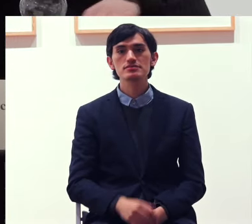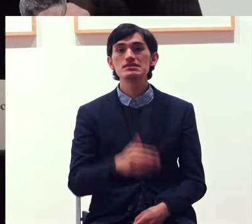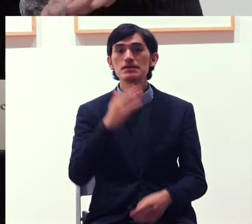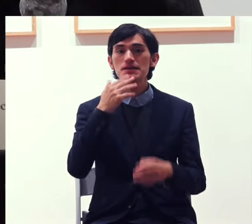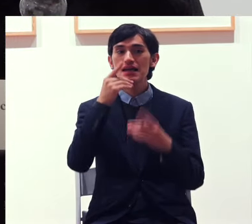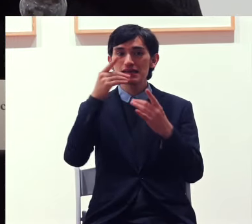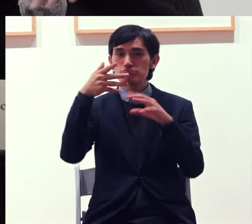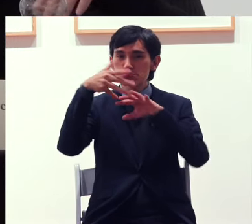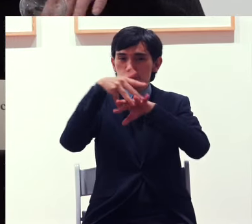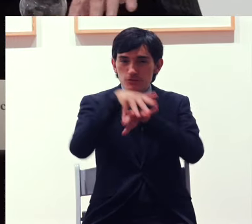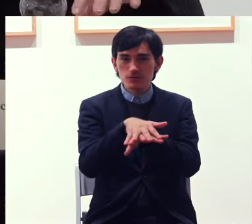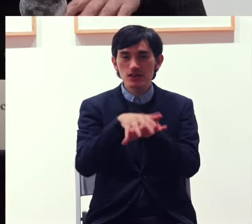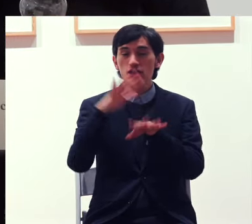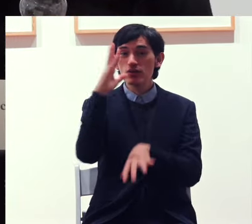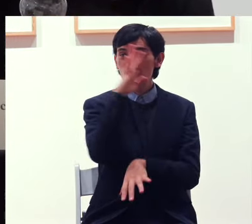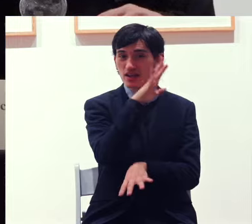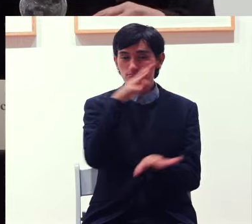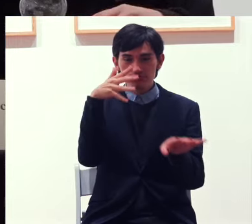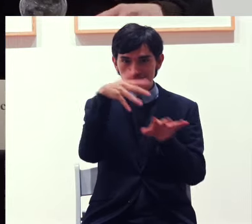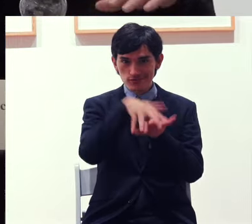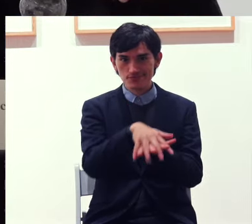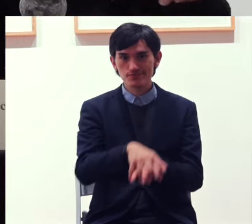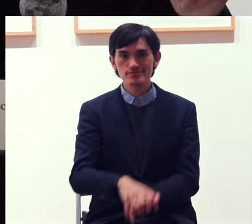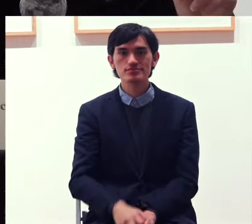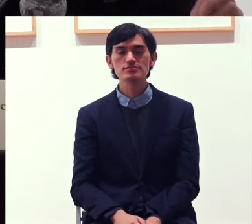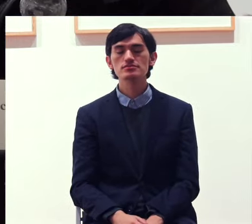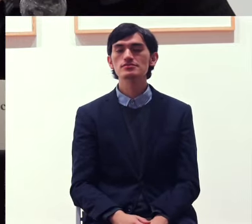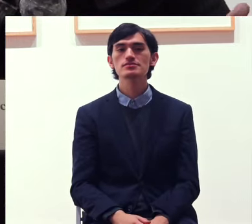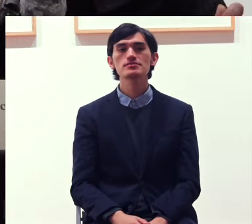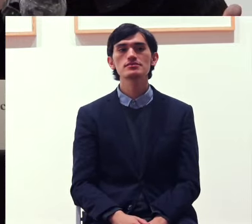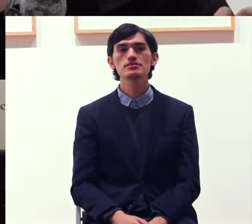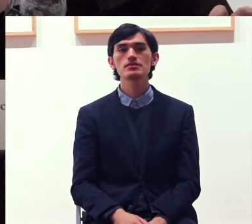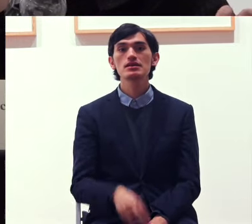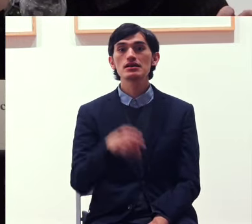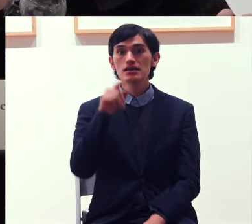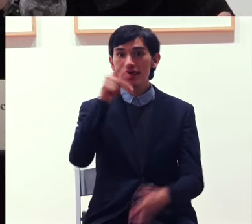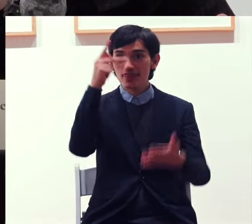el bajo relieve y la tinta se instala en los surcos del lápiz, y